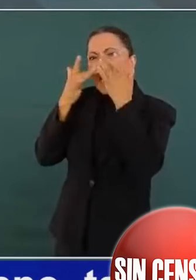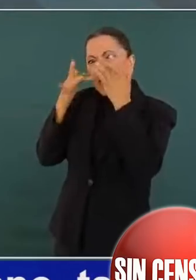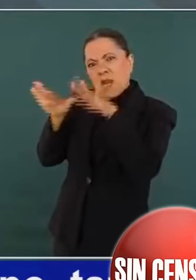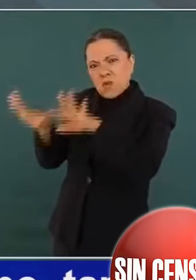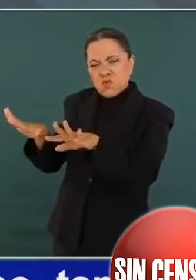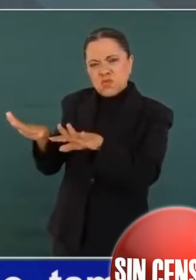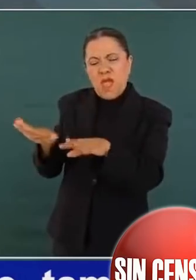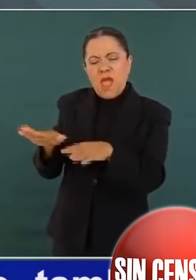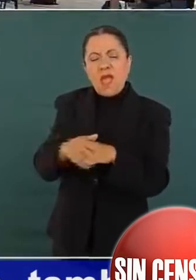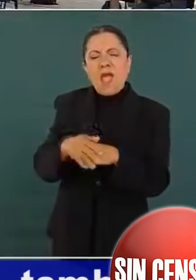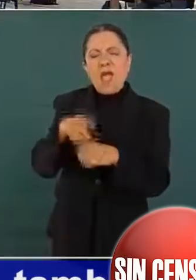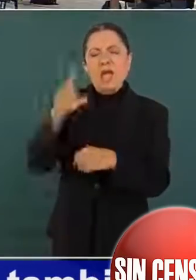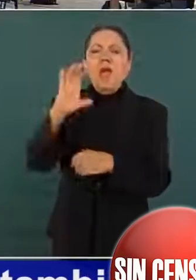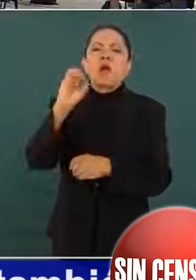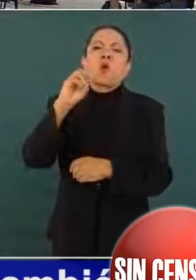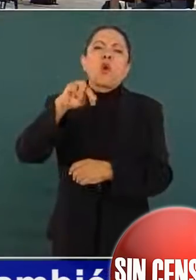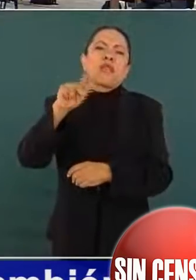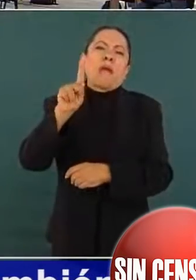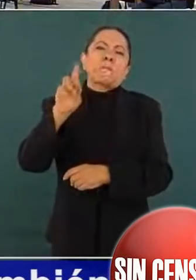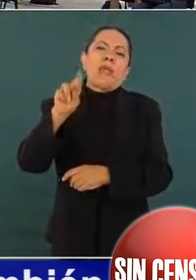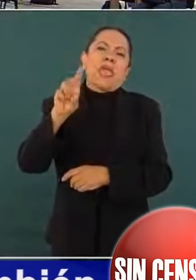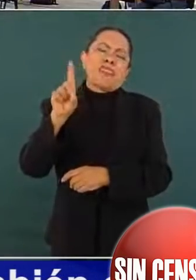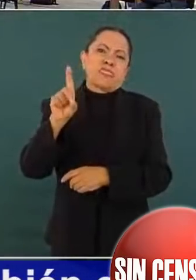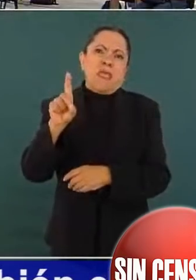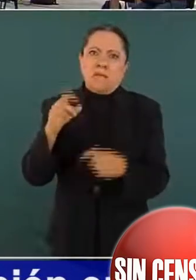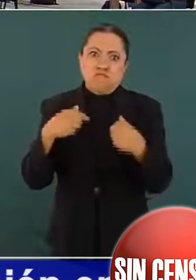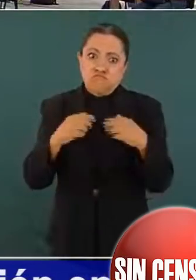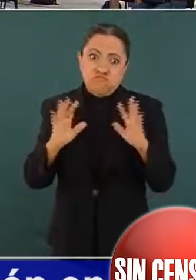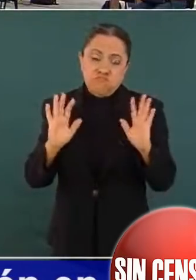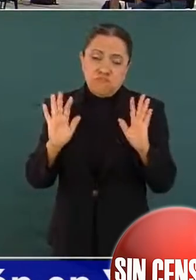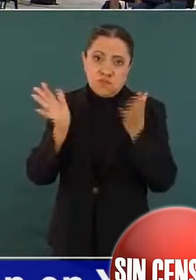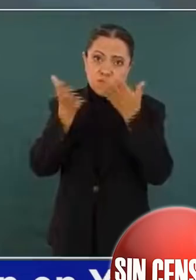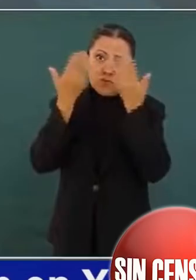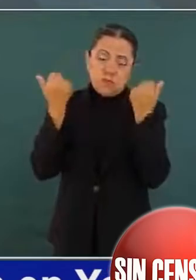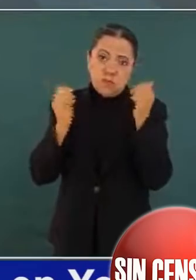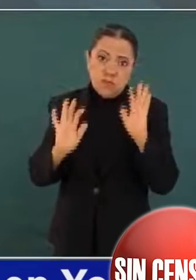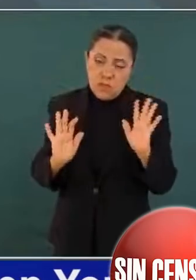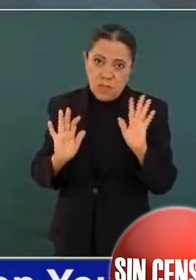enterado, pero yo creo que